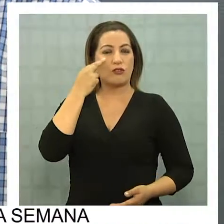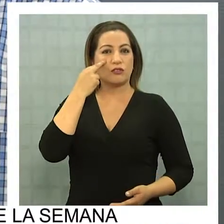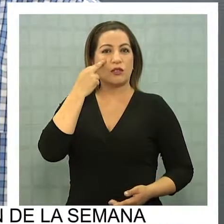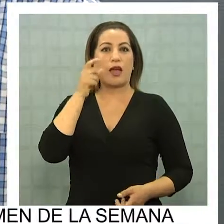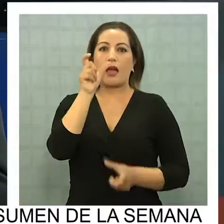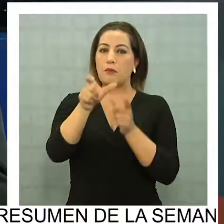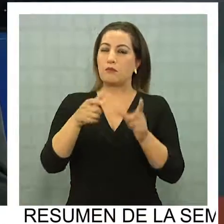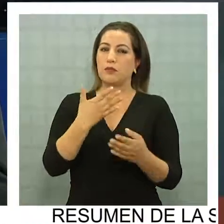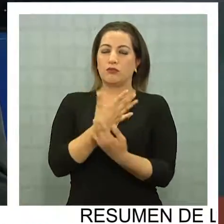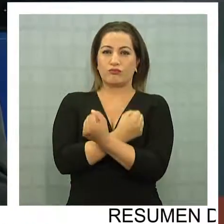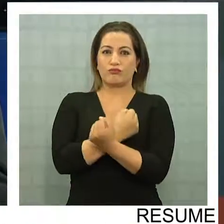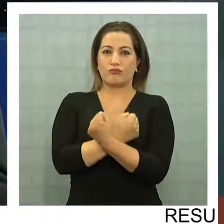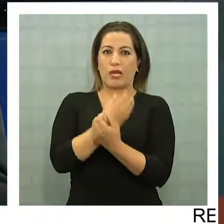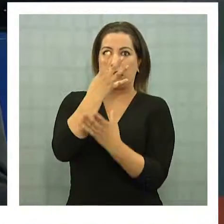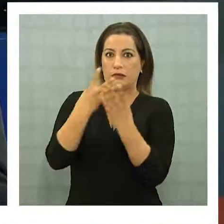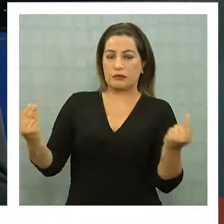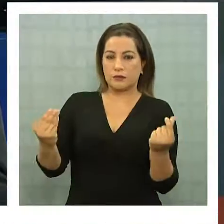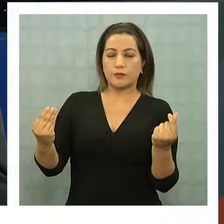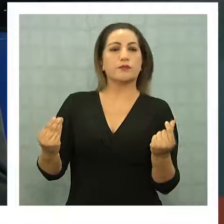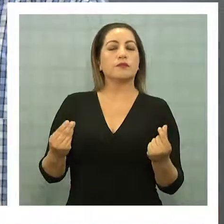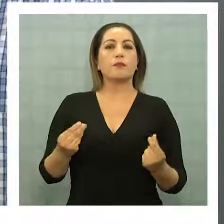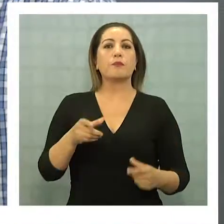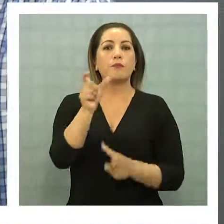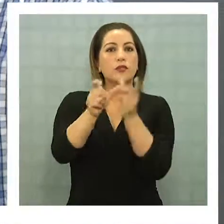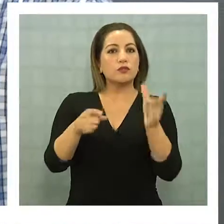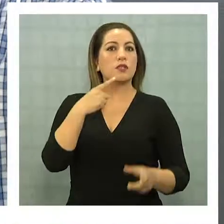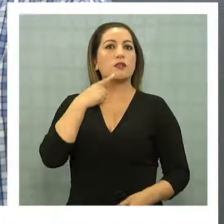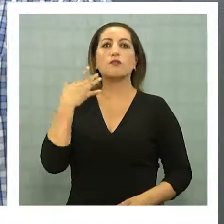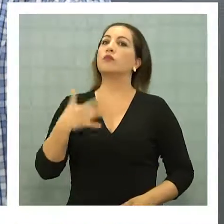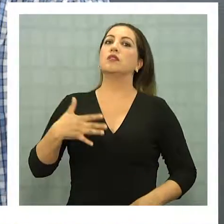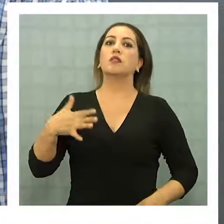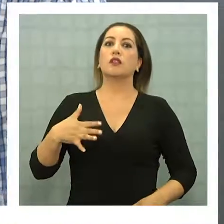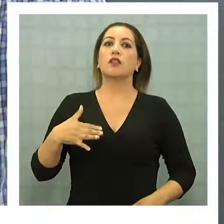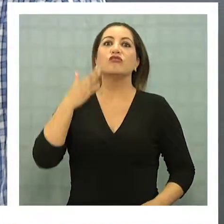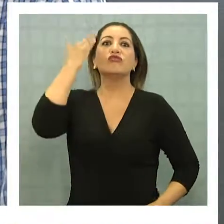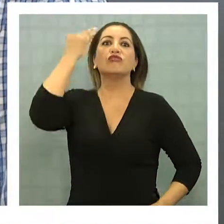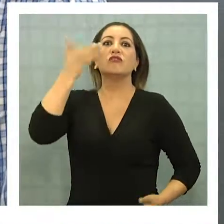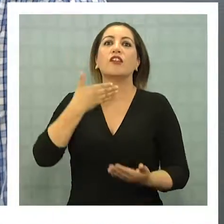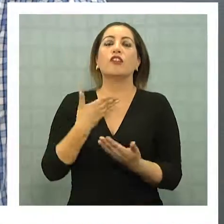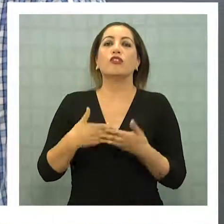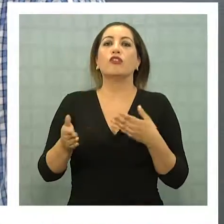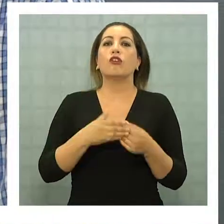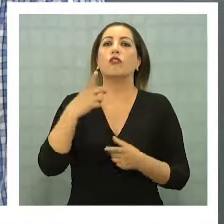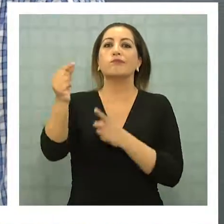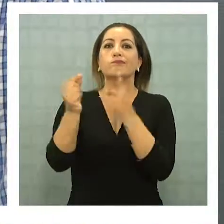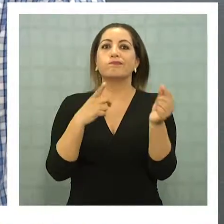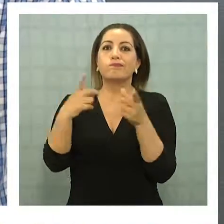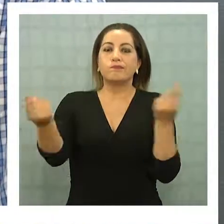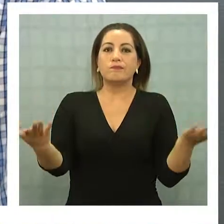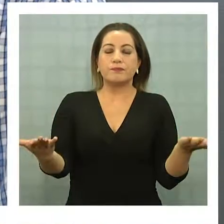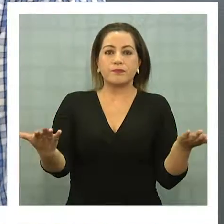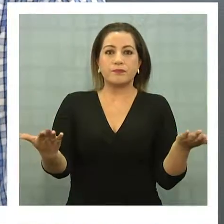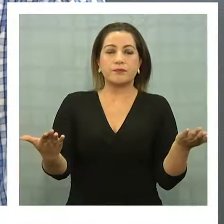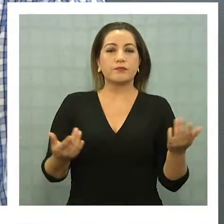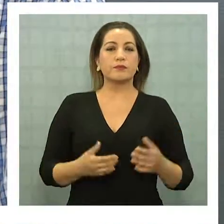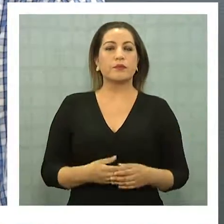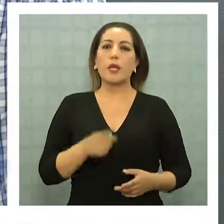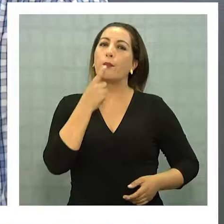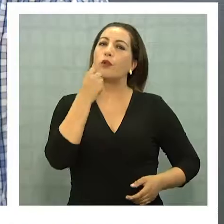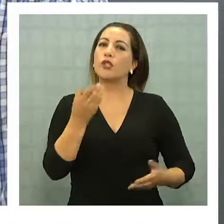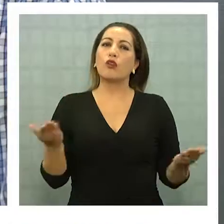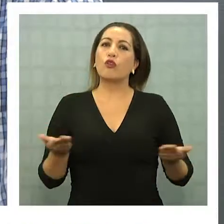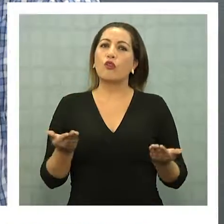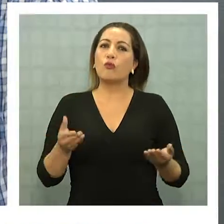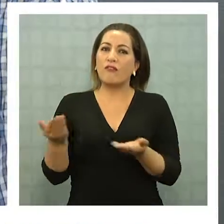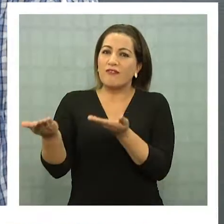detenidos desaparecidos en la región, personajes importantes que todavía no se sabe qué fue de ellos. ¿Y cómo